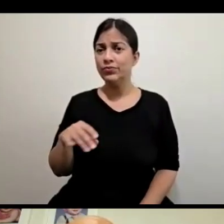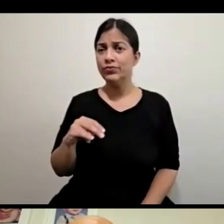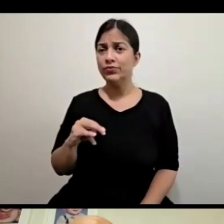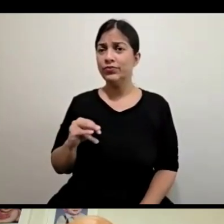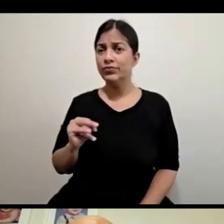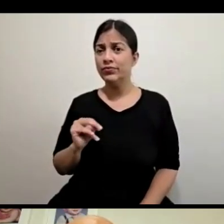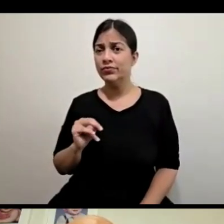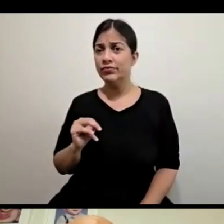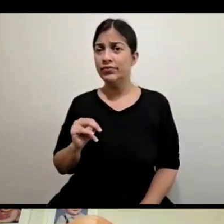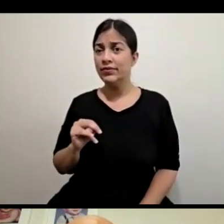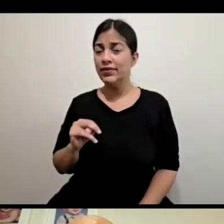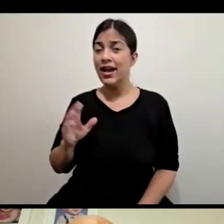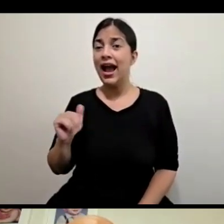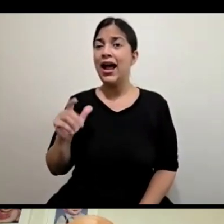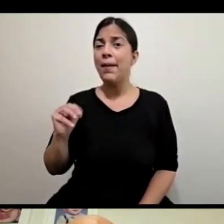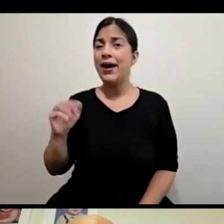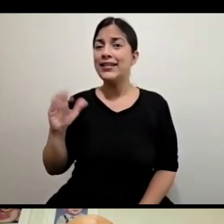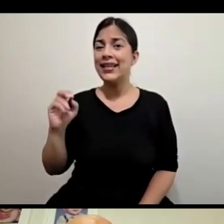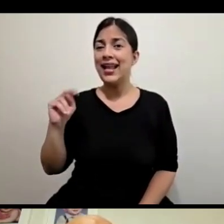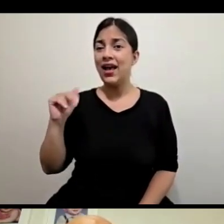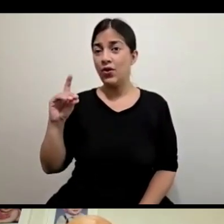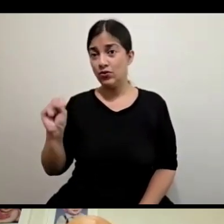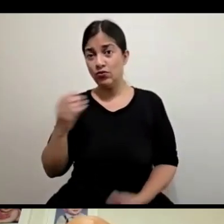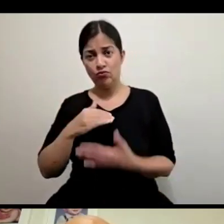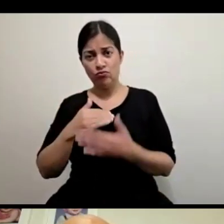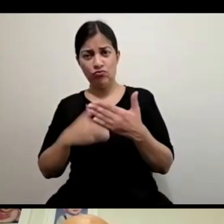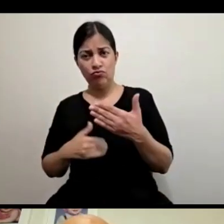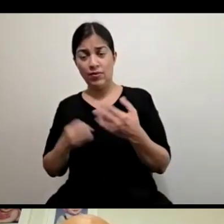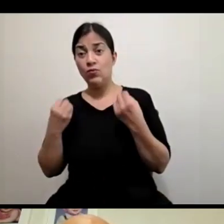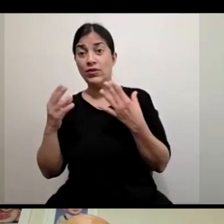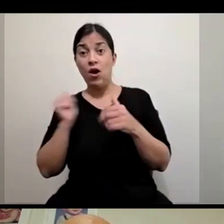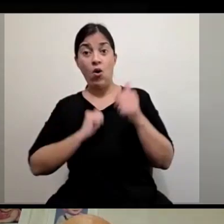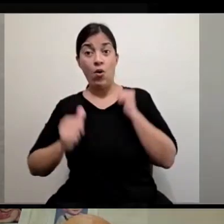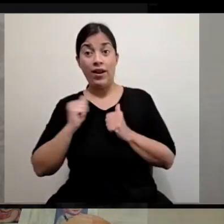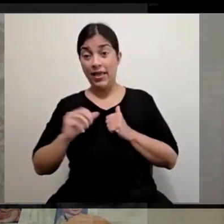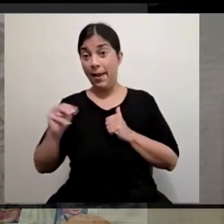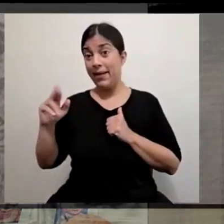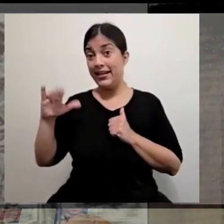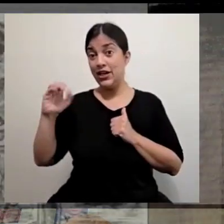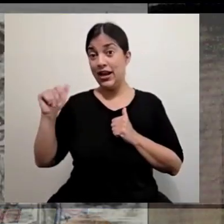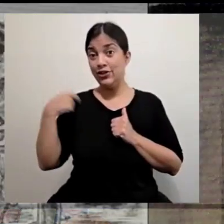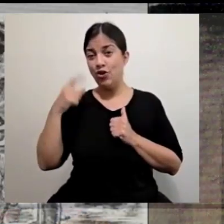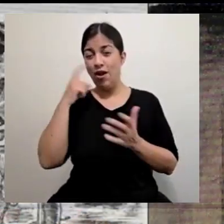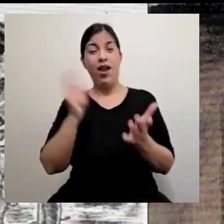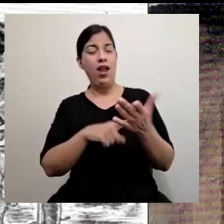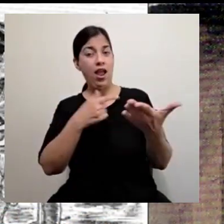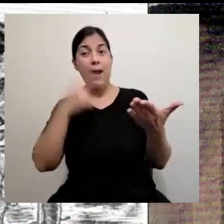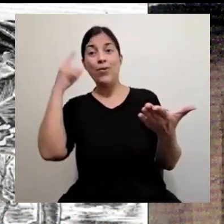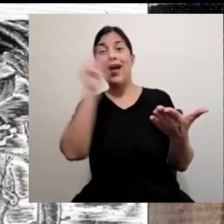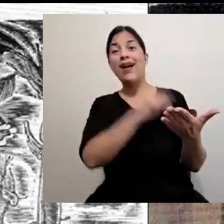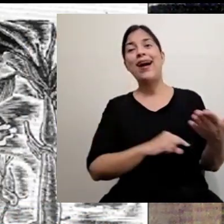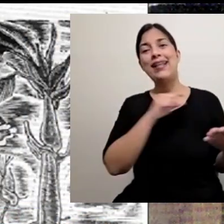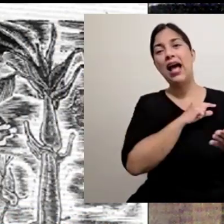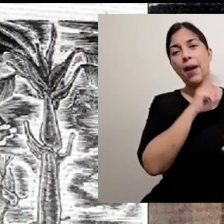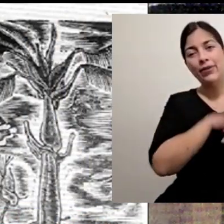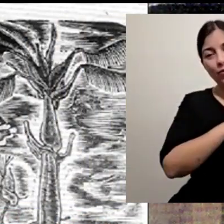almacenados, sí. Almacenados piezas de Marichal que yo reconocí por la calidad de la pintura y la